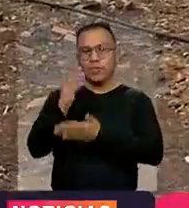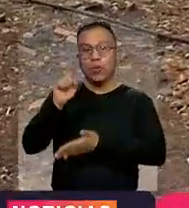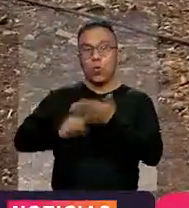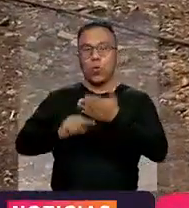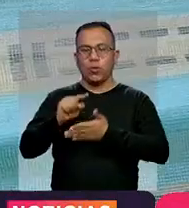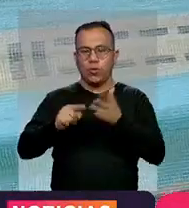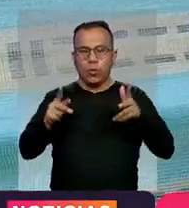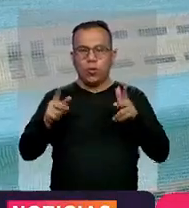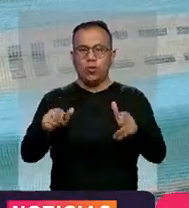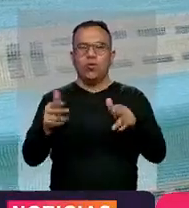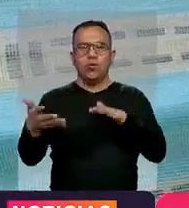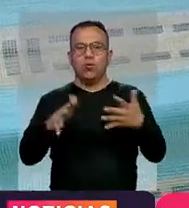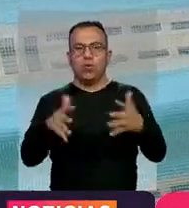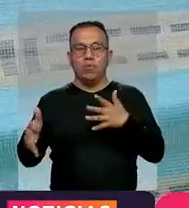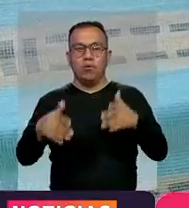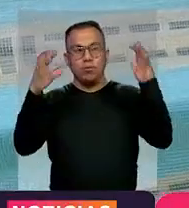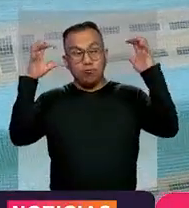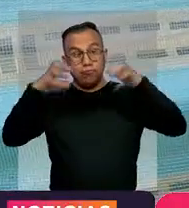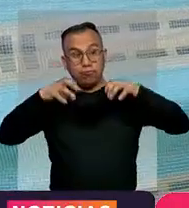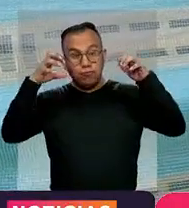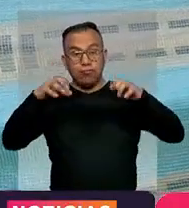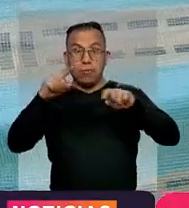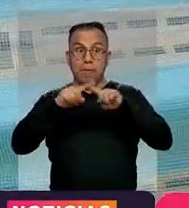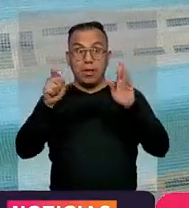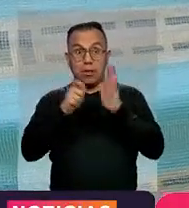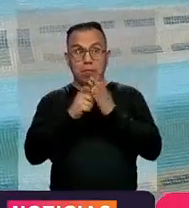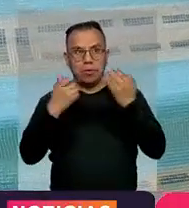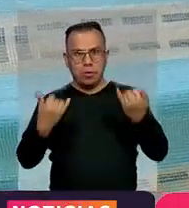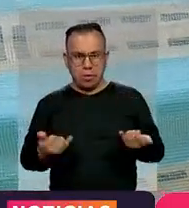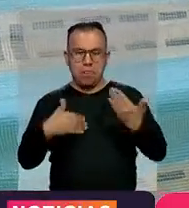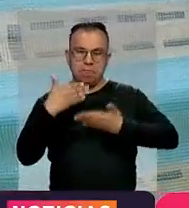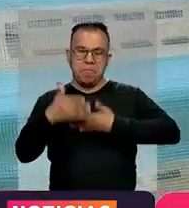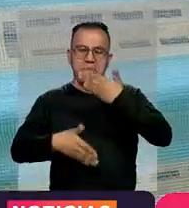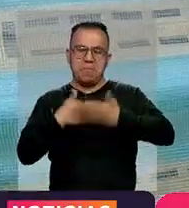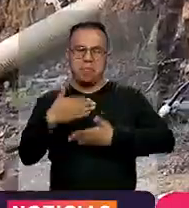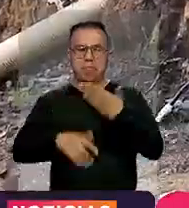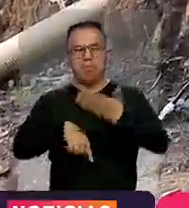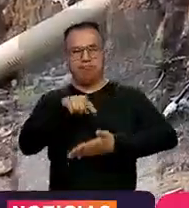fue suspendido por la temporada de lluvias. Sin embargo, ya se reanudó